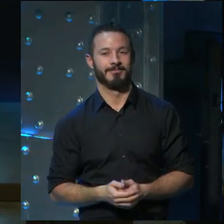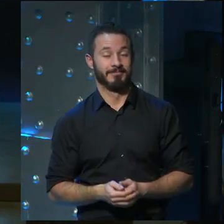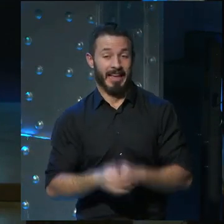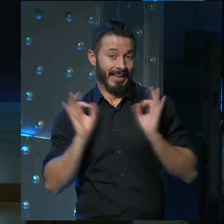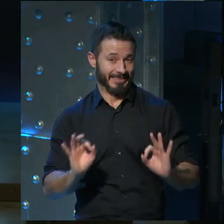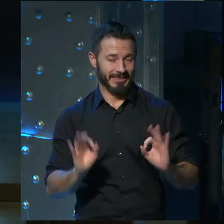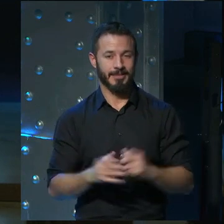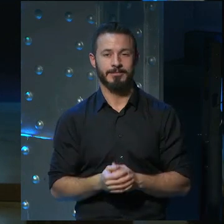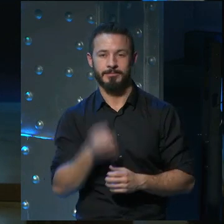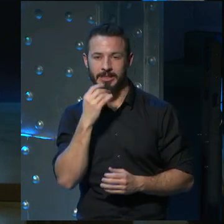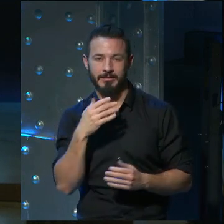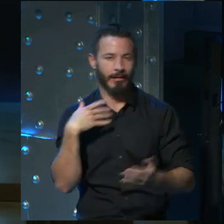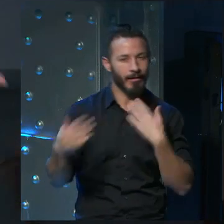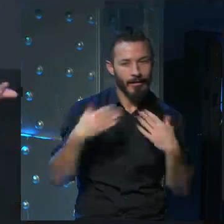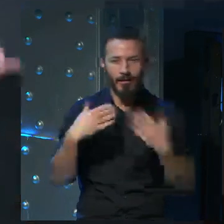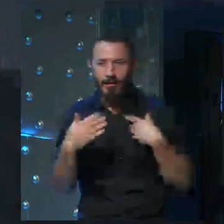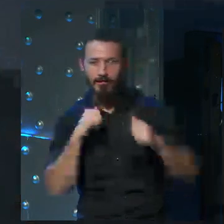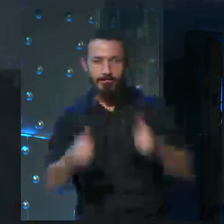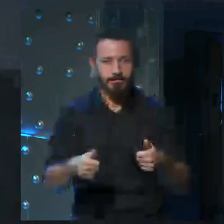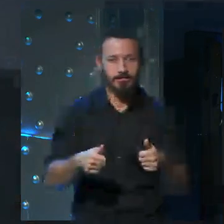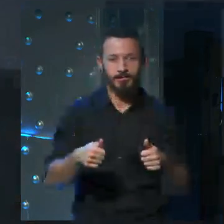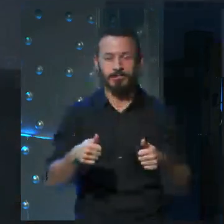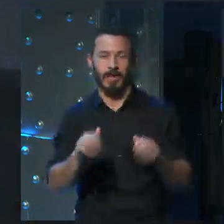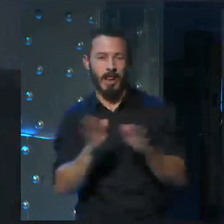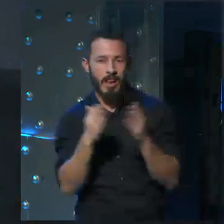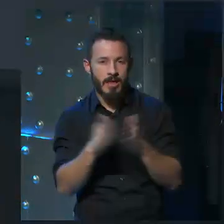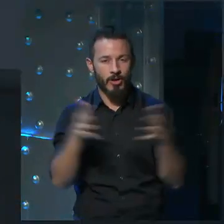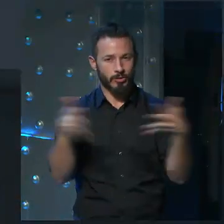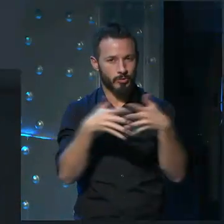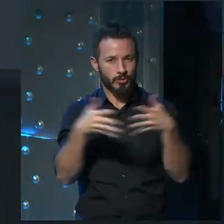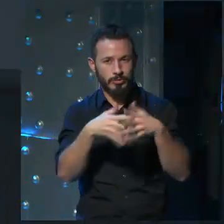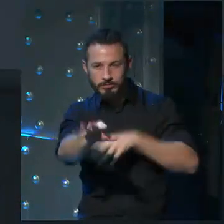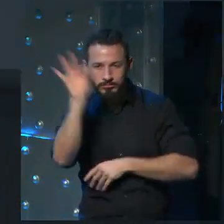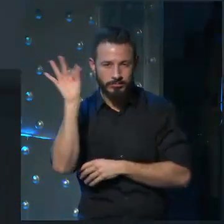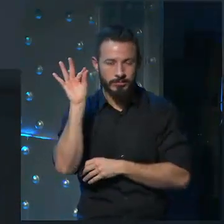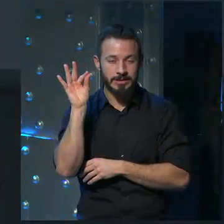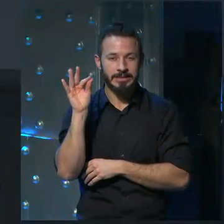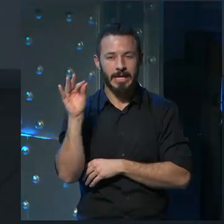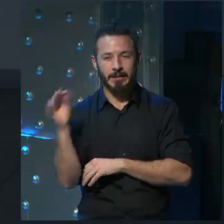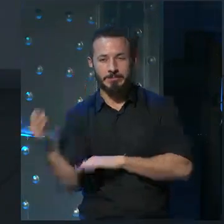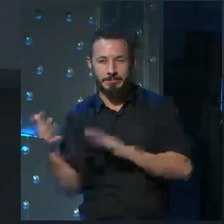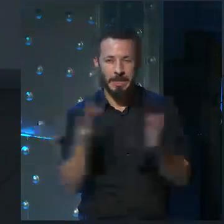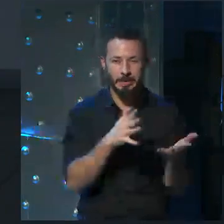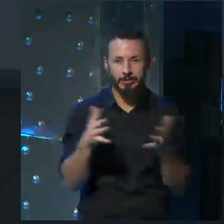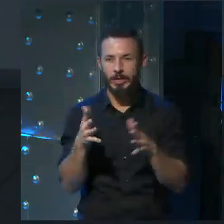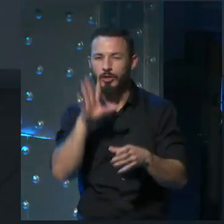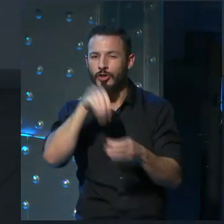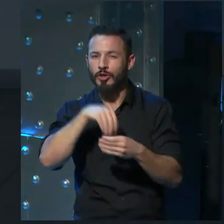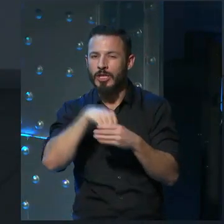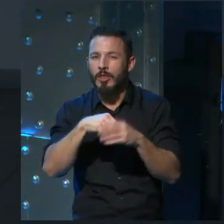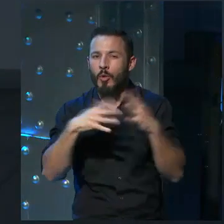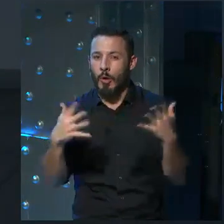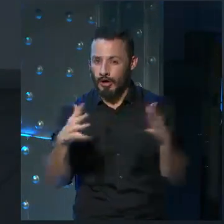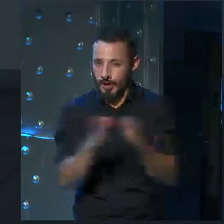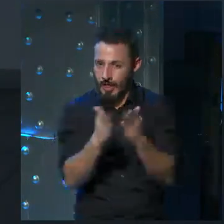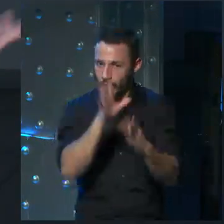Pues ya empiezan las conversaciones, decidimos la estructura. Y ya una vez que teníamos más o menos aclarado pues, qué contenido vamos a meter en